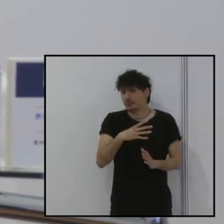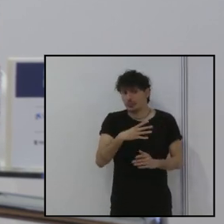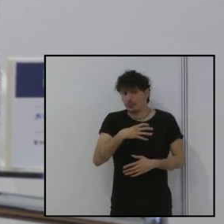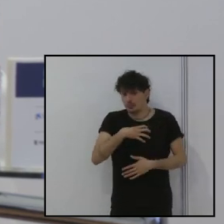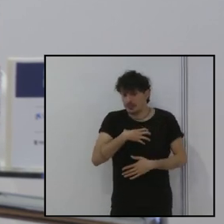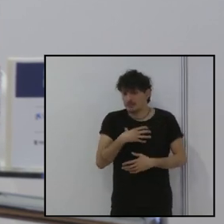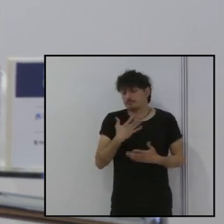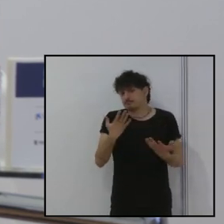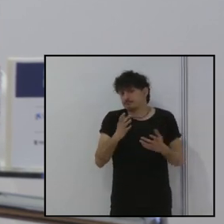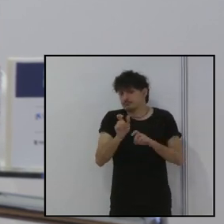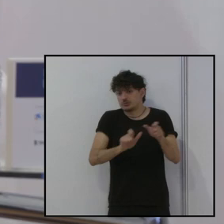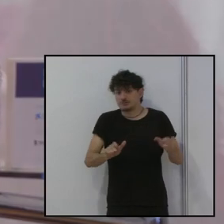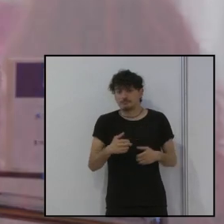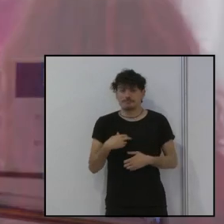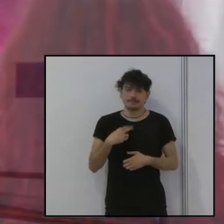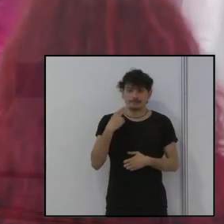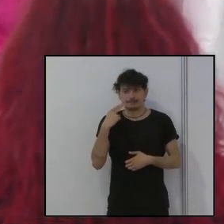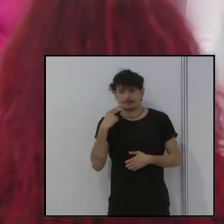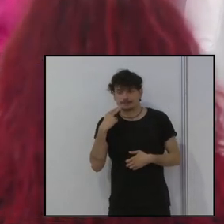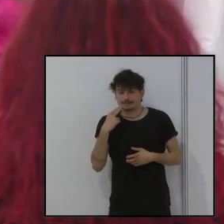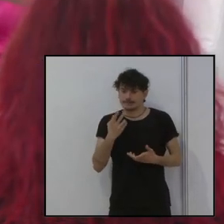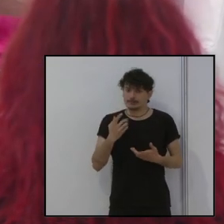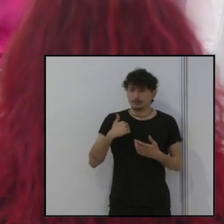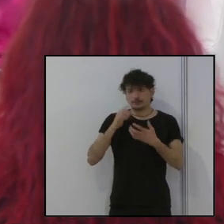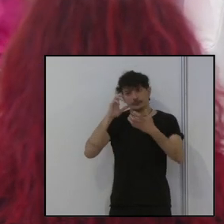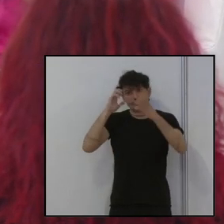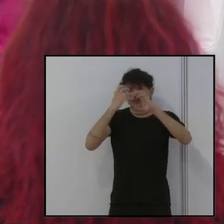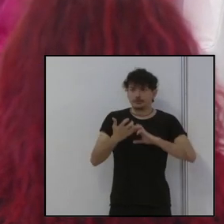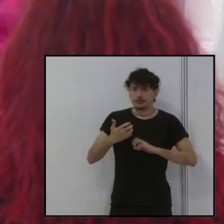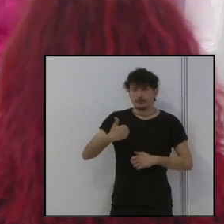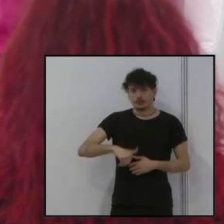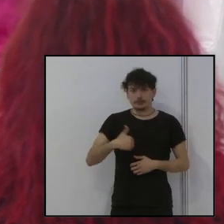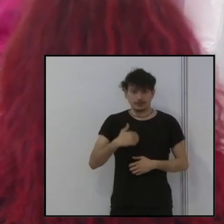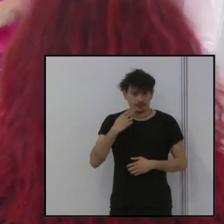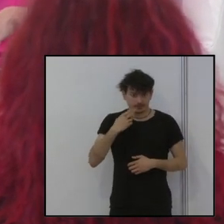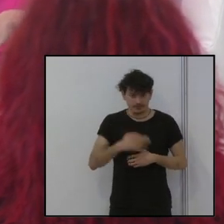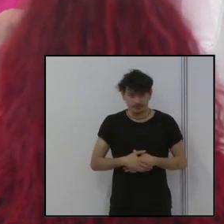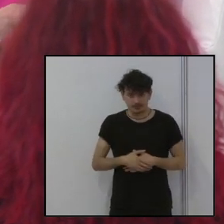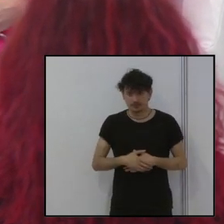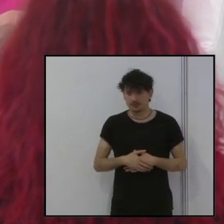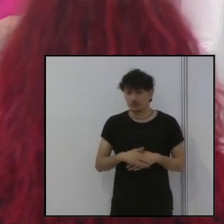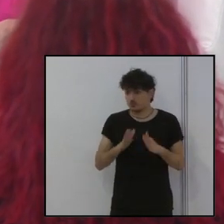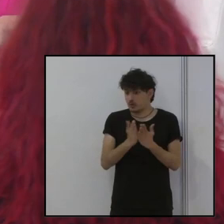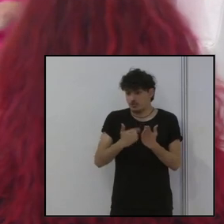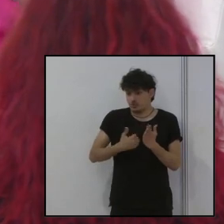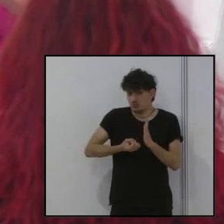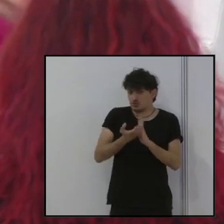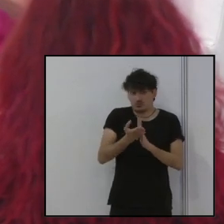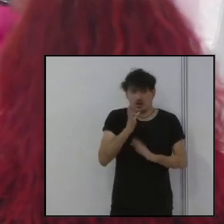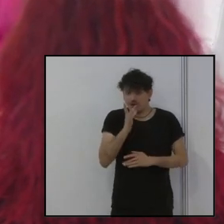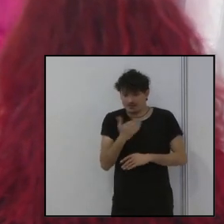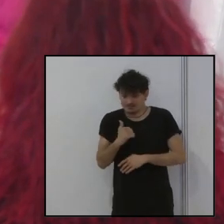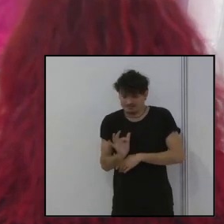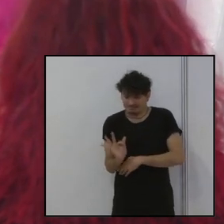la gente tiene miedo de caer en eso. Uh-huh. Y más aún, porque yo creo, y eso lo digo en mi libro, yo creo, y ahora te voy a dejar y hablas